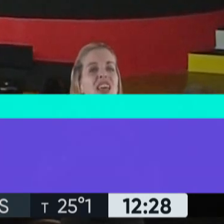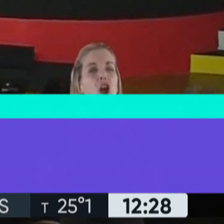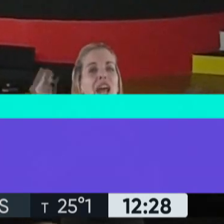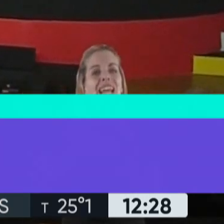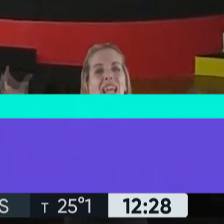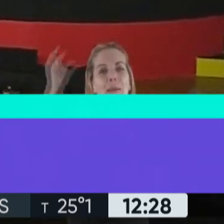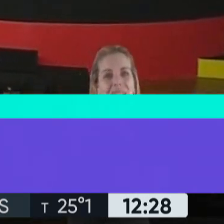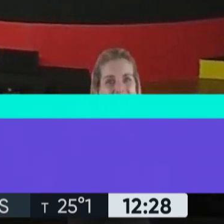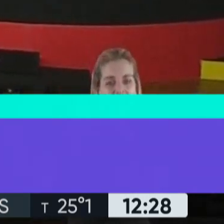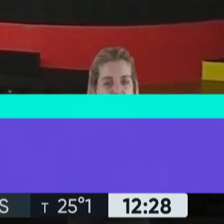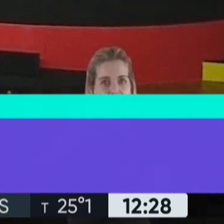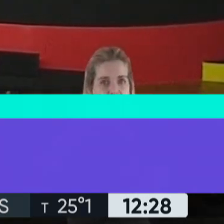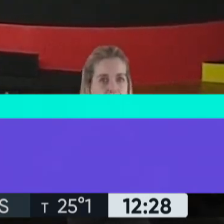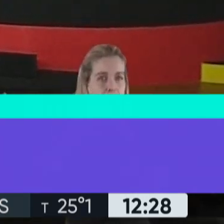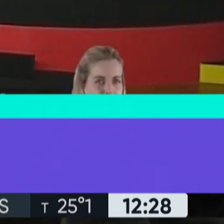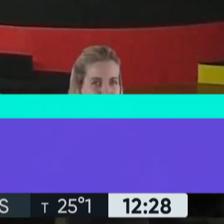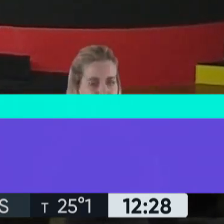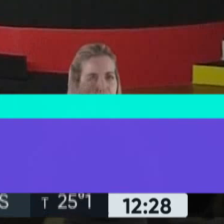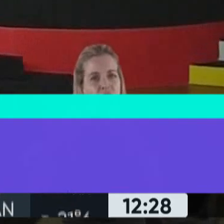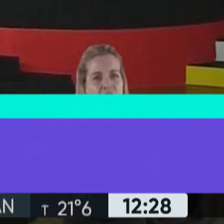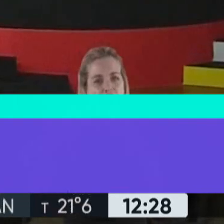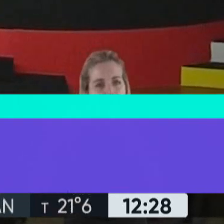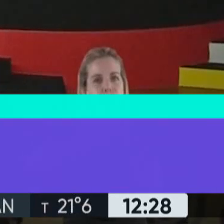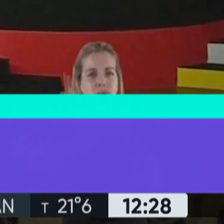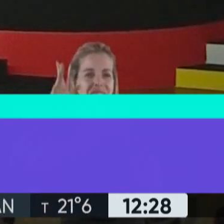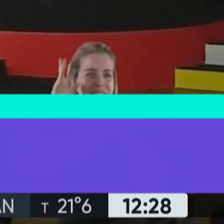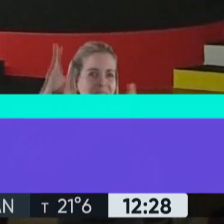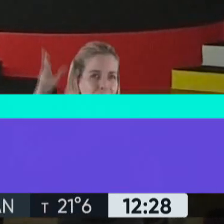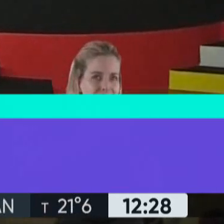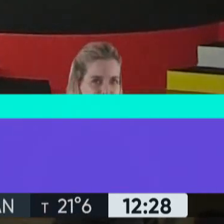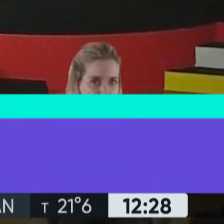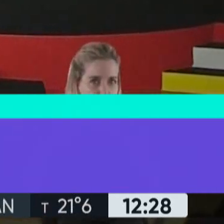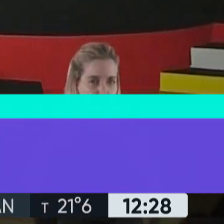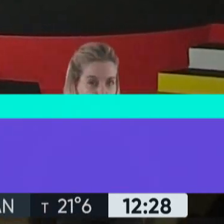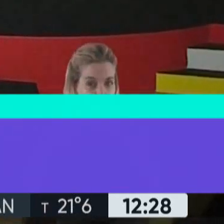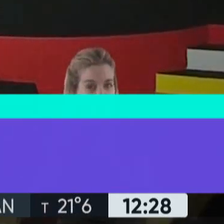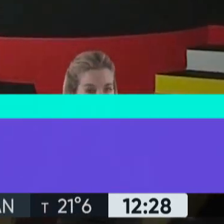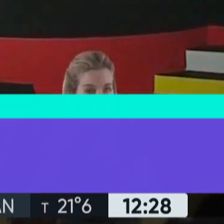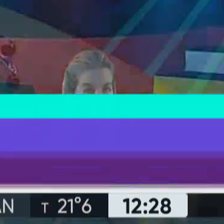mal utilizaron en pagar deuda insostenible y en financiar salida de capitales.